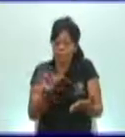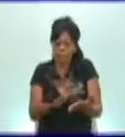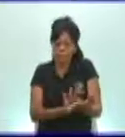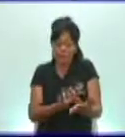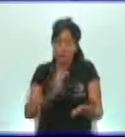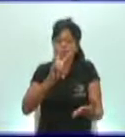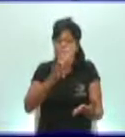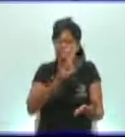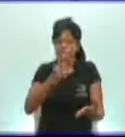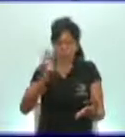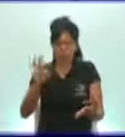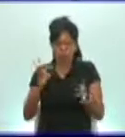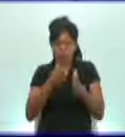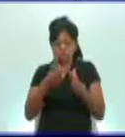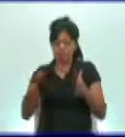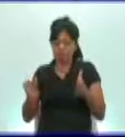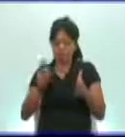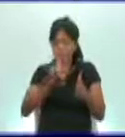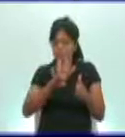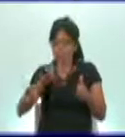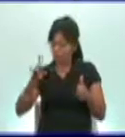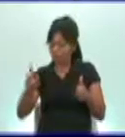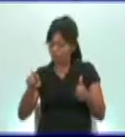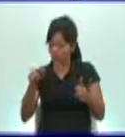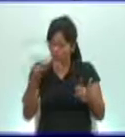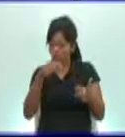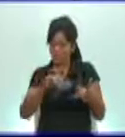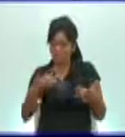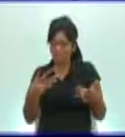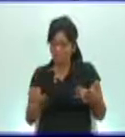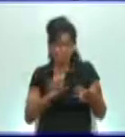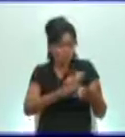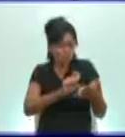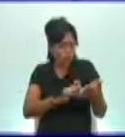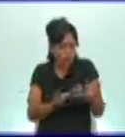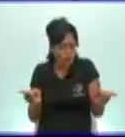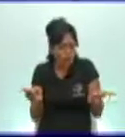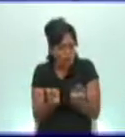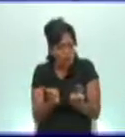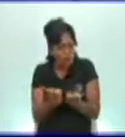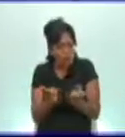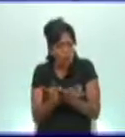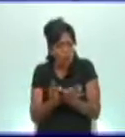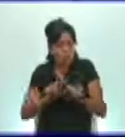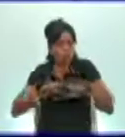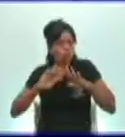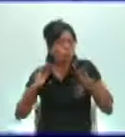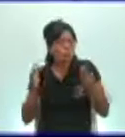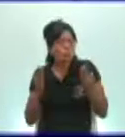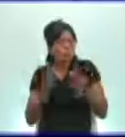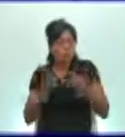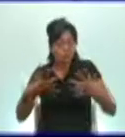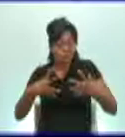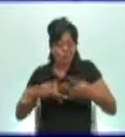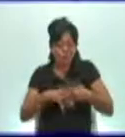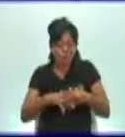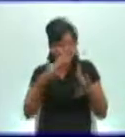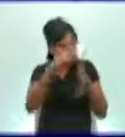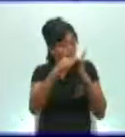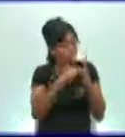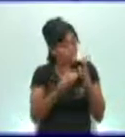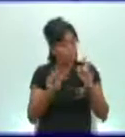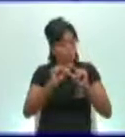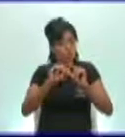la 41 y van a copiar, van a resumir todo lo relacionado con la clasificación de las oraciones por